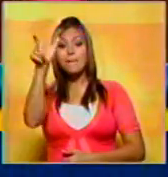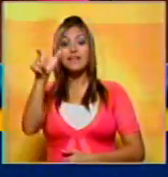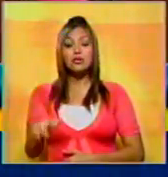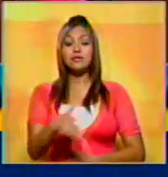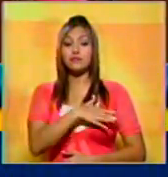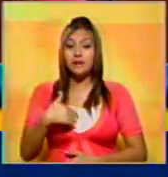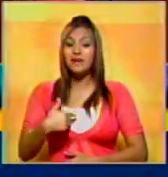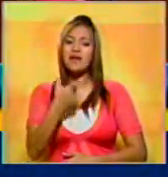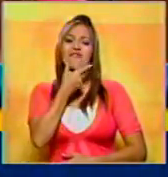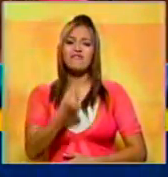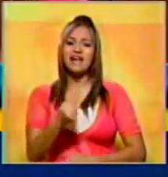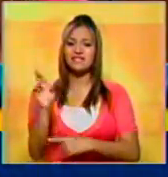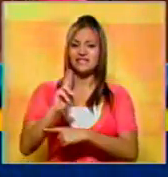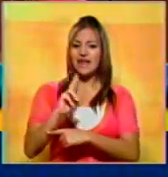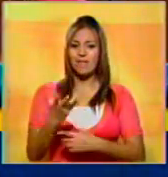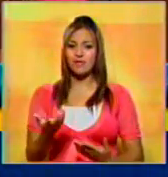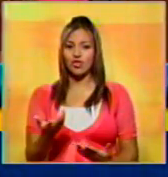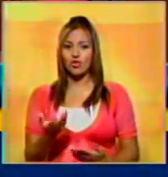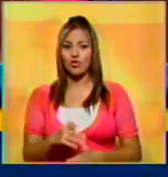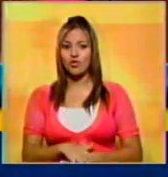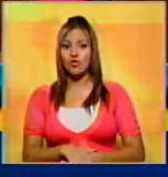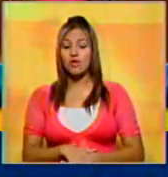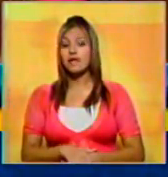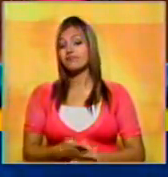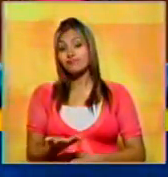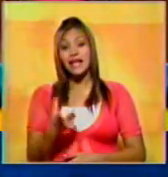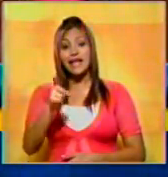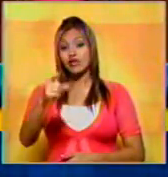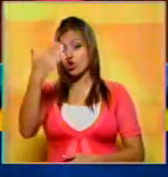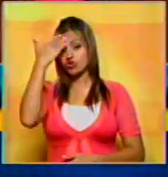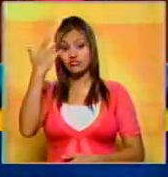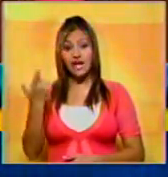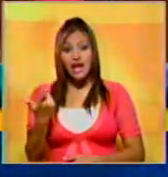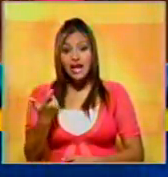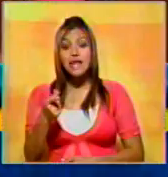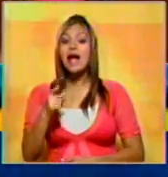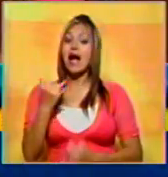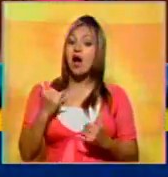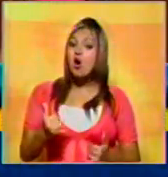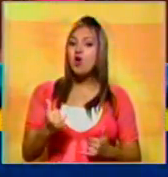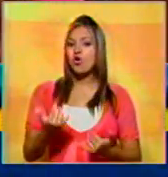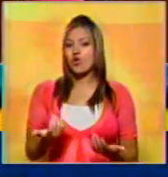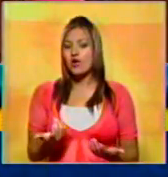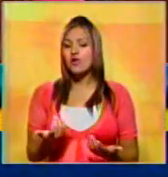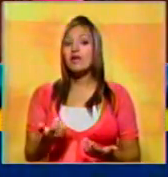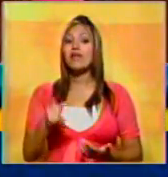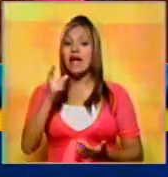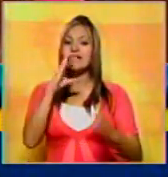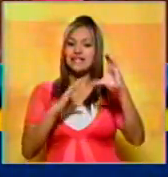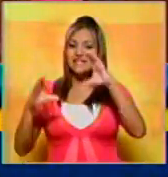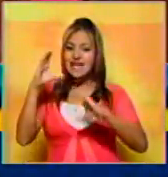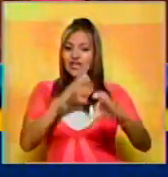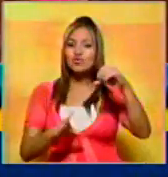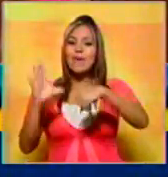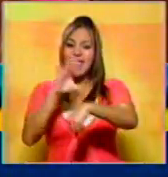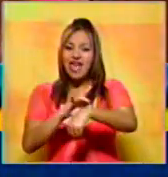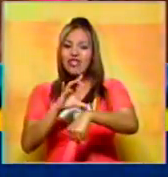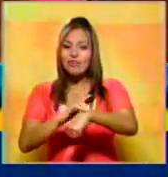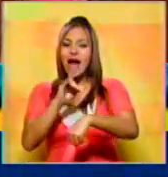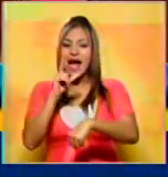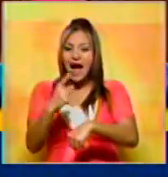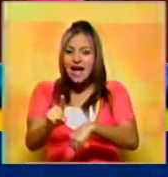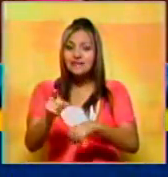busca la salida fácil y la salida rápida, pero lo que no sabe es que hay una forma, digamos, científica, médica